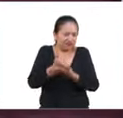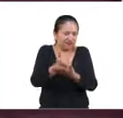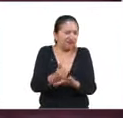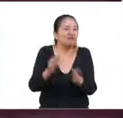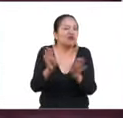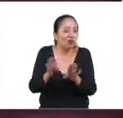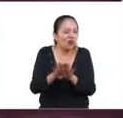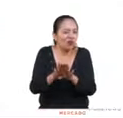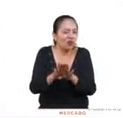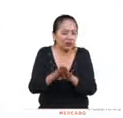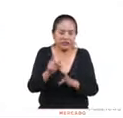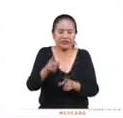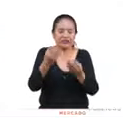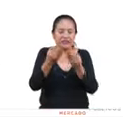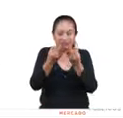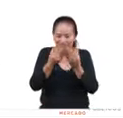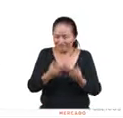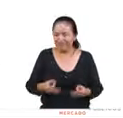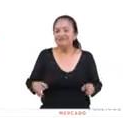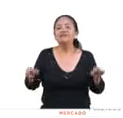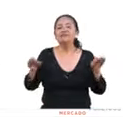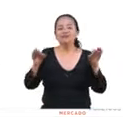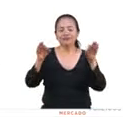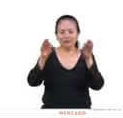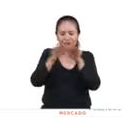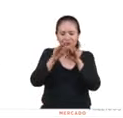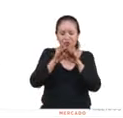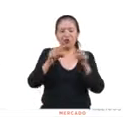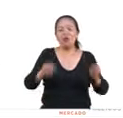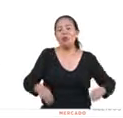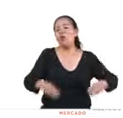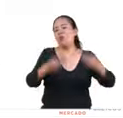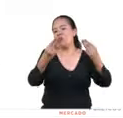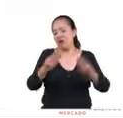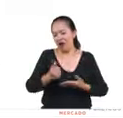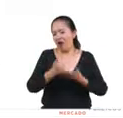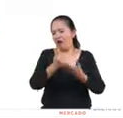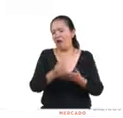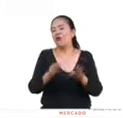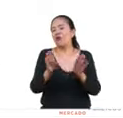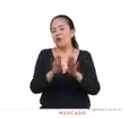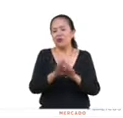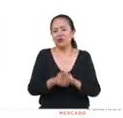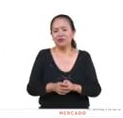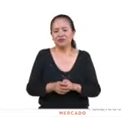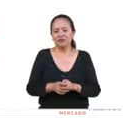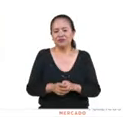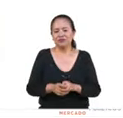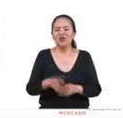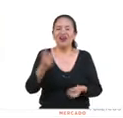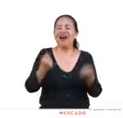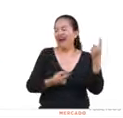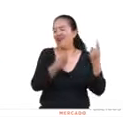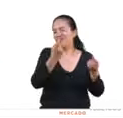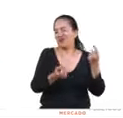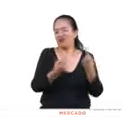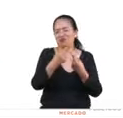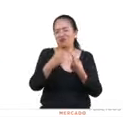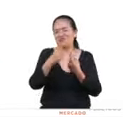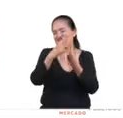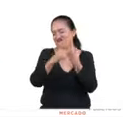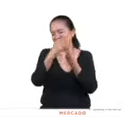es muy importante recalcarlo y que no anden luego con sus mentiras y montajes, ya